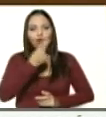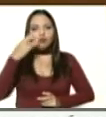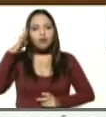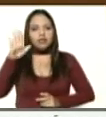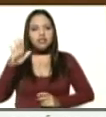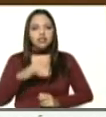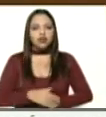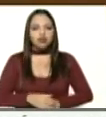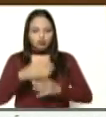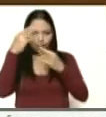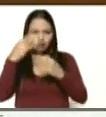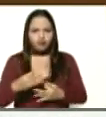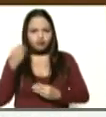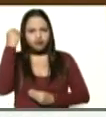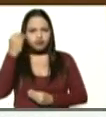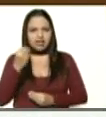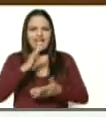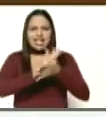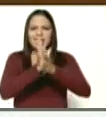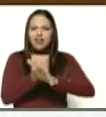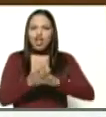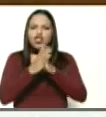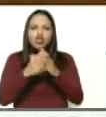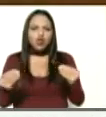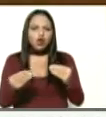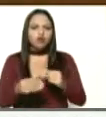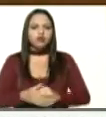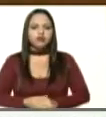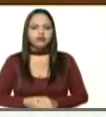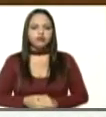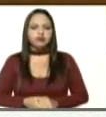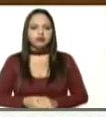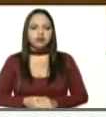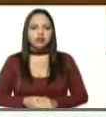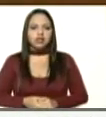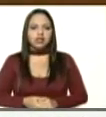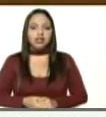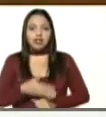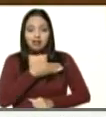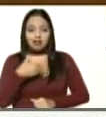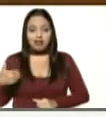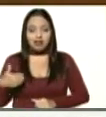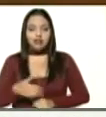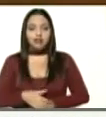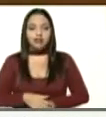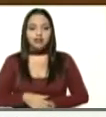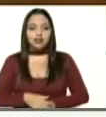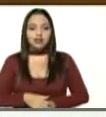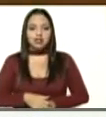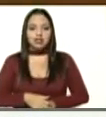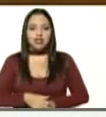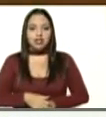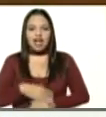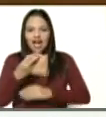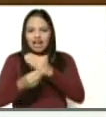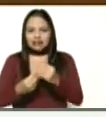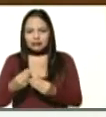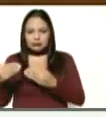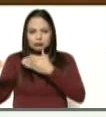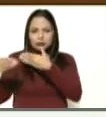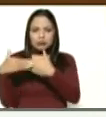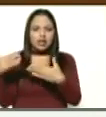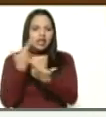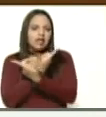con convicción, derrotar a todo aquel que pretenda violentar nuestra